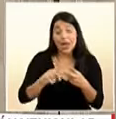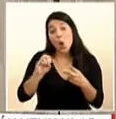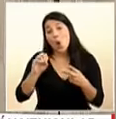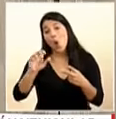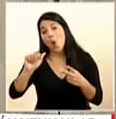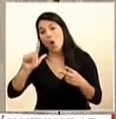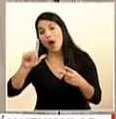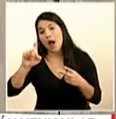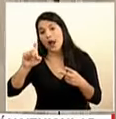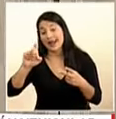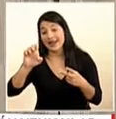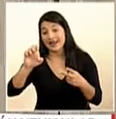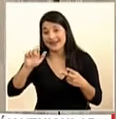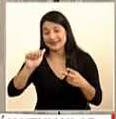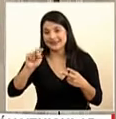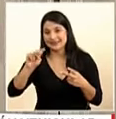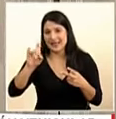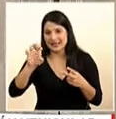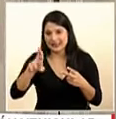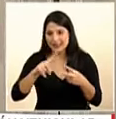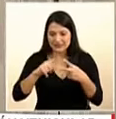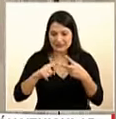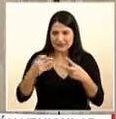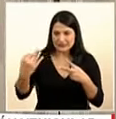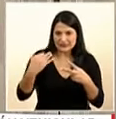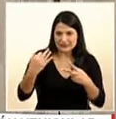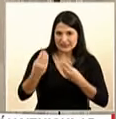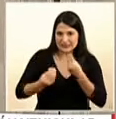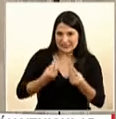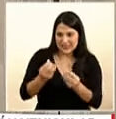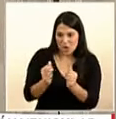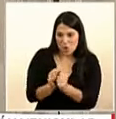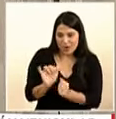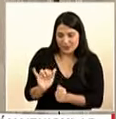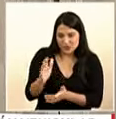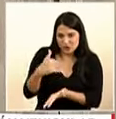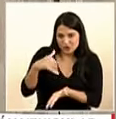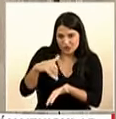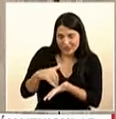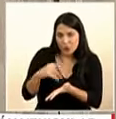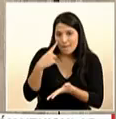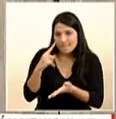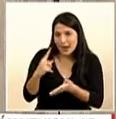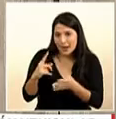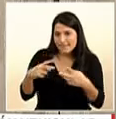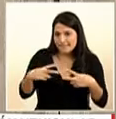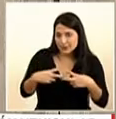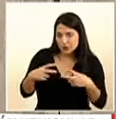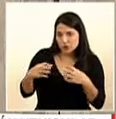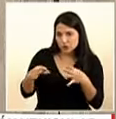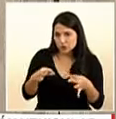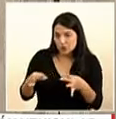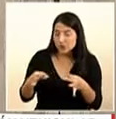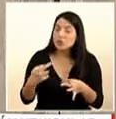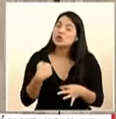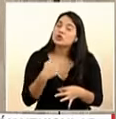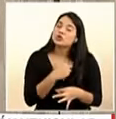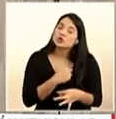a como aplicaría para este tipo de centros pero ciertamente la lo que estamos buscando es no que no hay